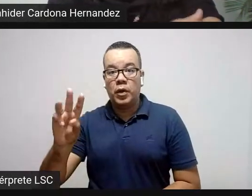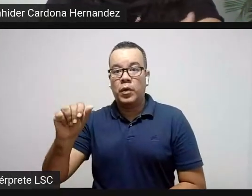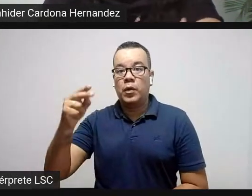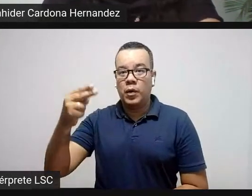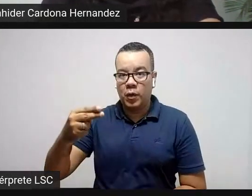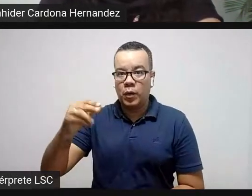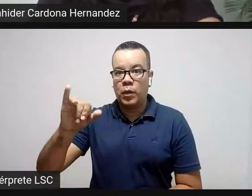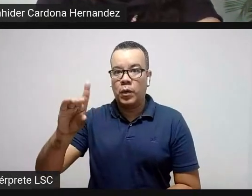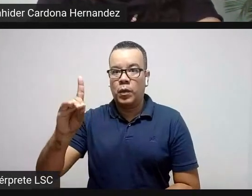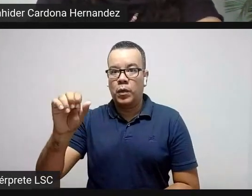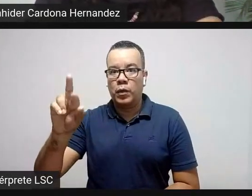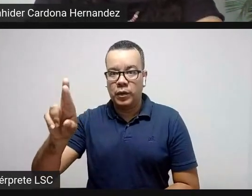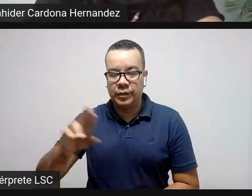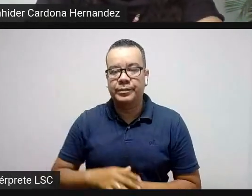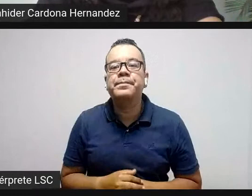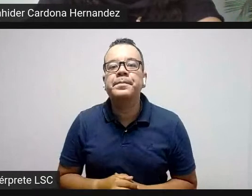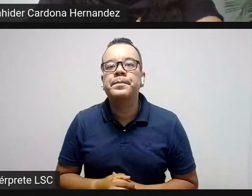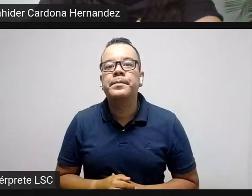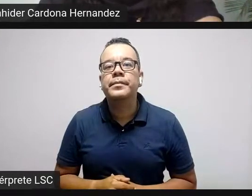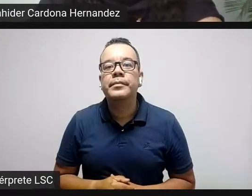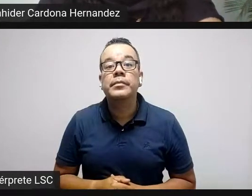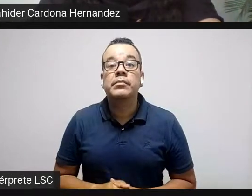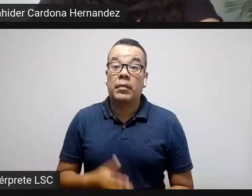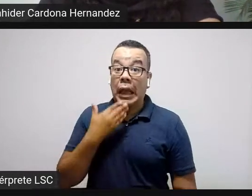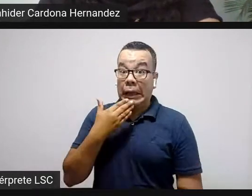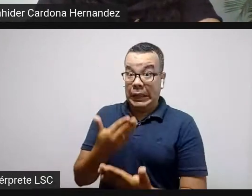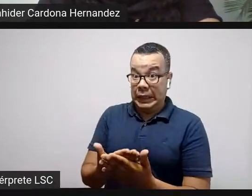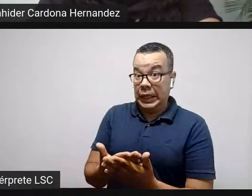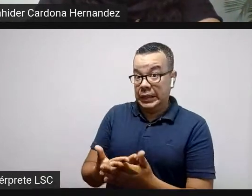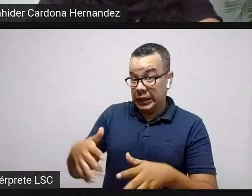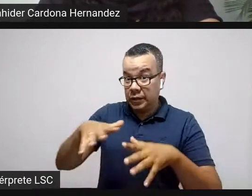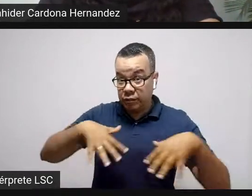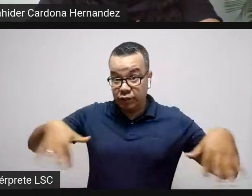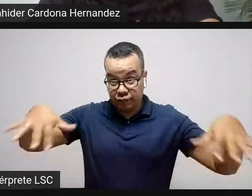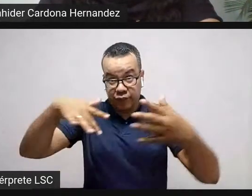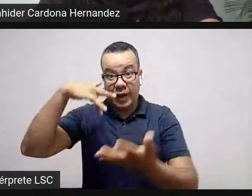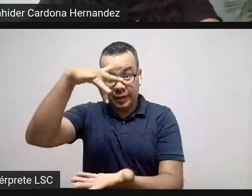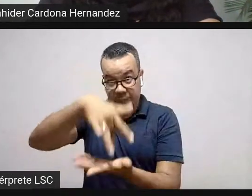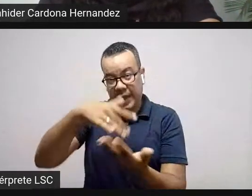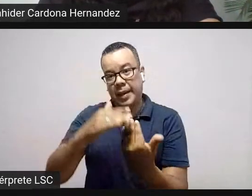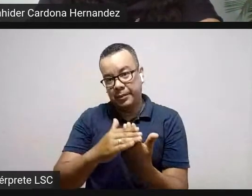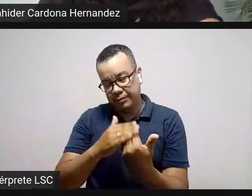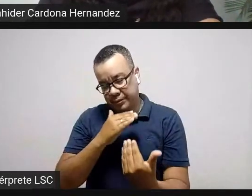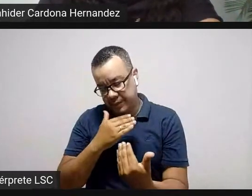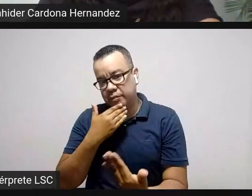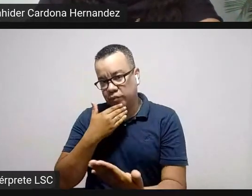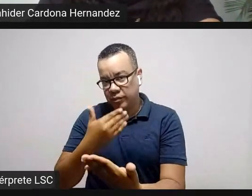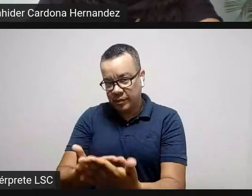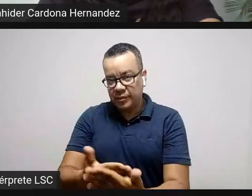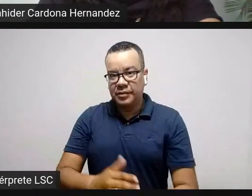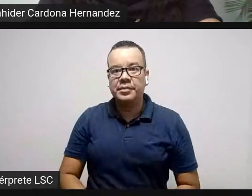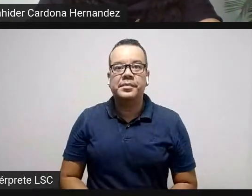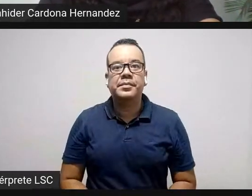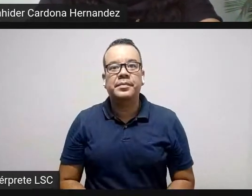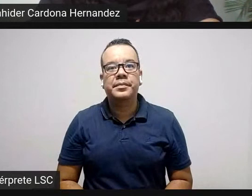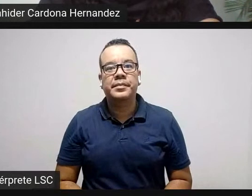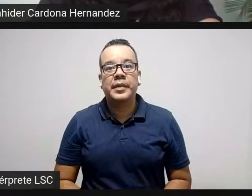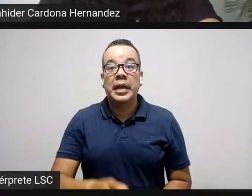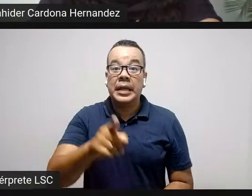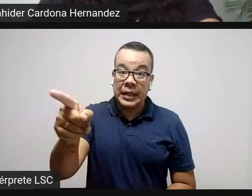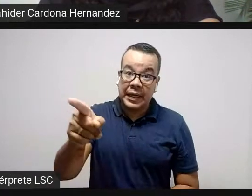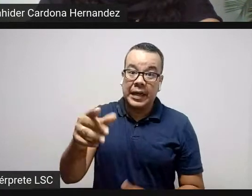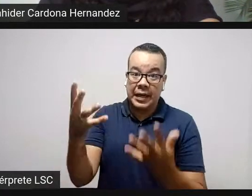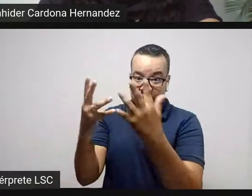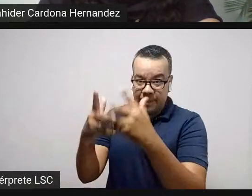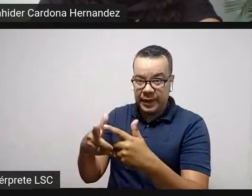No, agradecer este espacio a María por la invitación también, a la Alianza